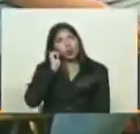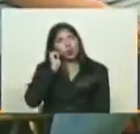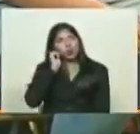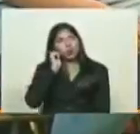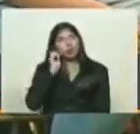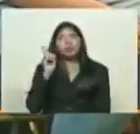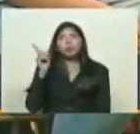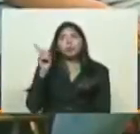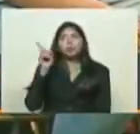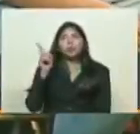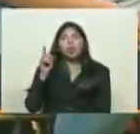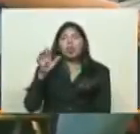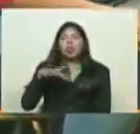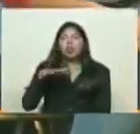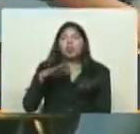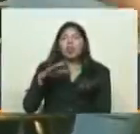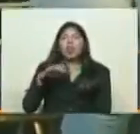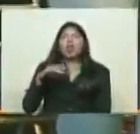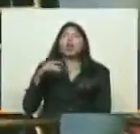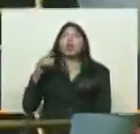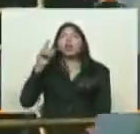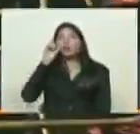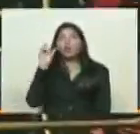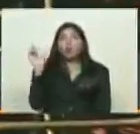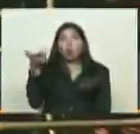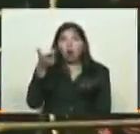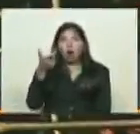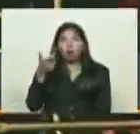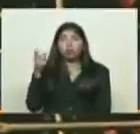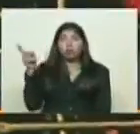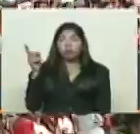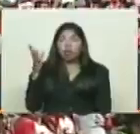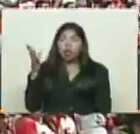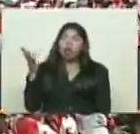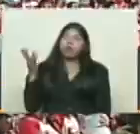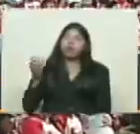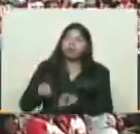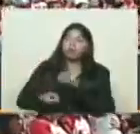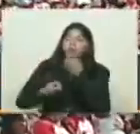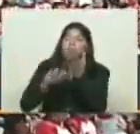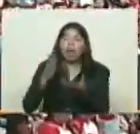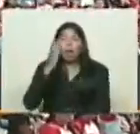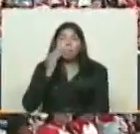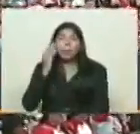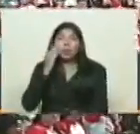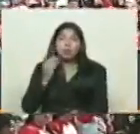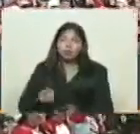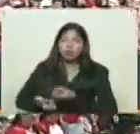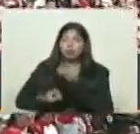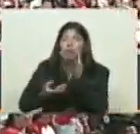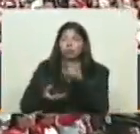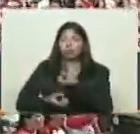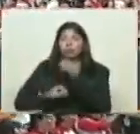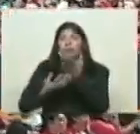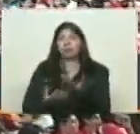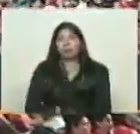viene del estado Guárico. También nos va a contar su experiencia. Saimar Castro.